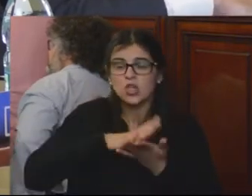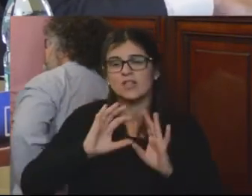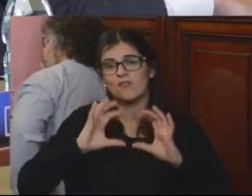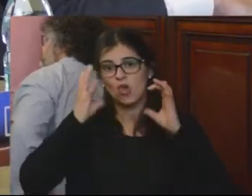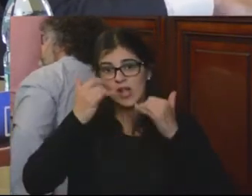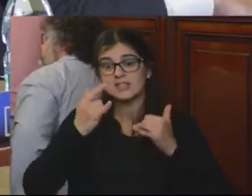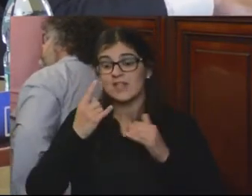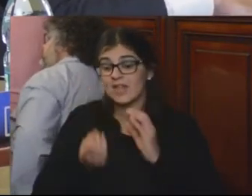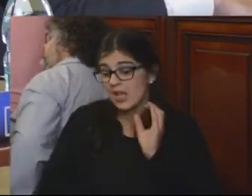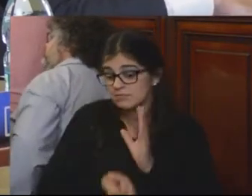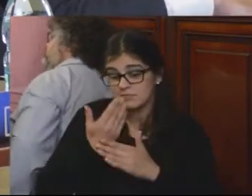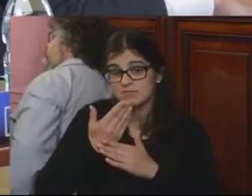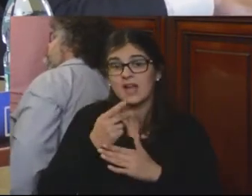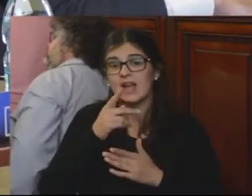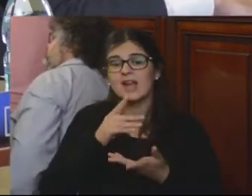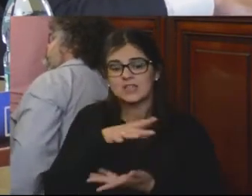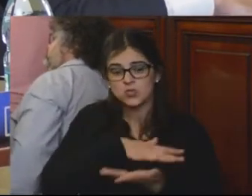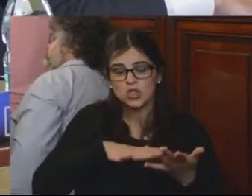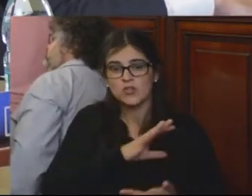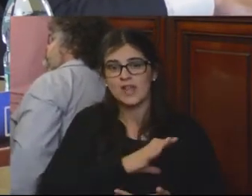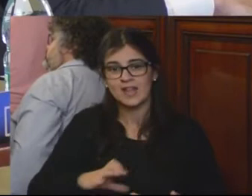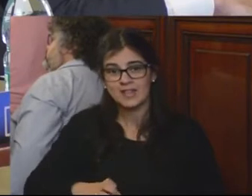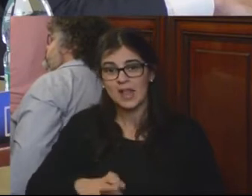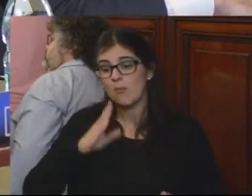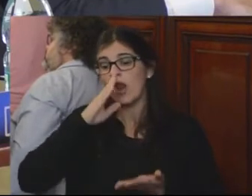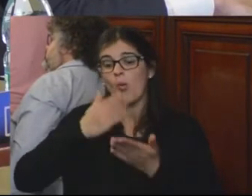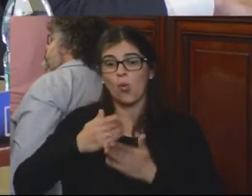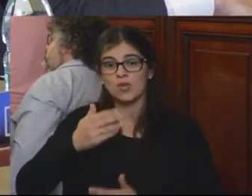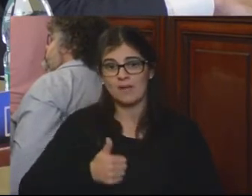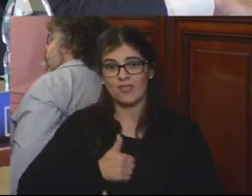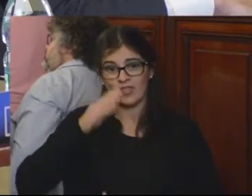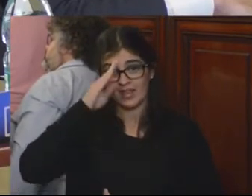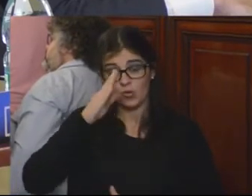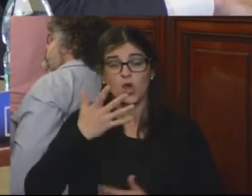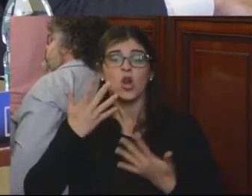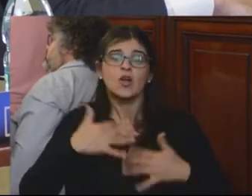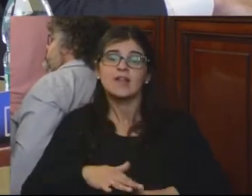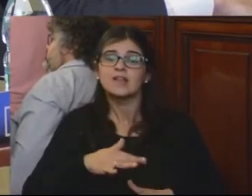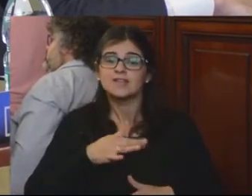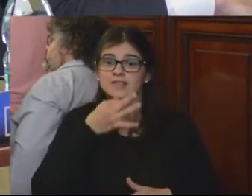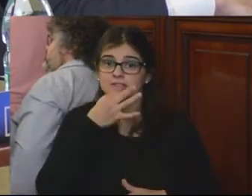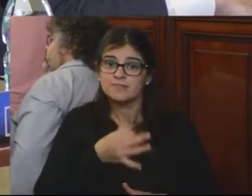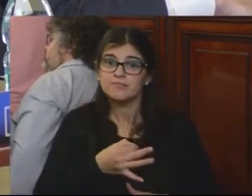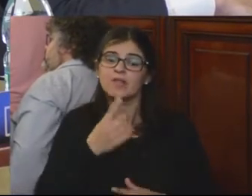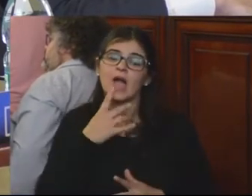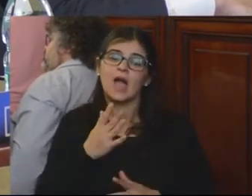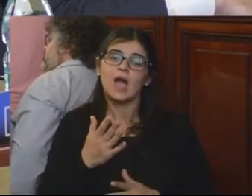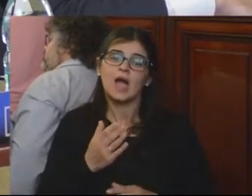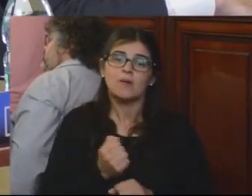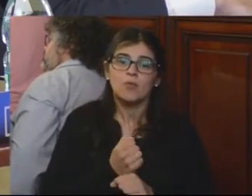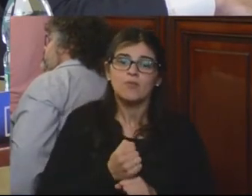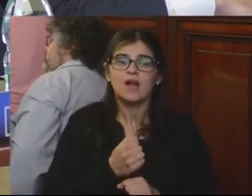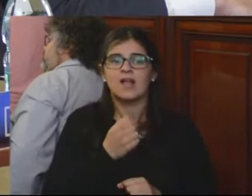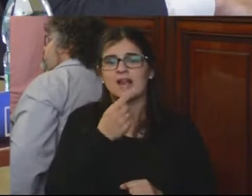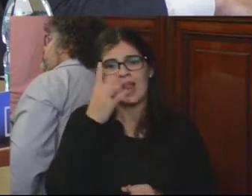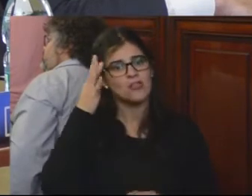que emergió el terrorismo de estado perpetrado por la última dictadura no significa ningún sentido avalar la teoría de los dos demonios